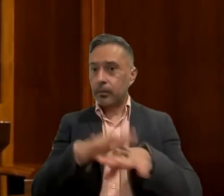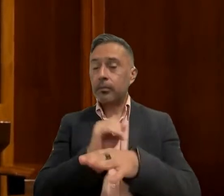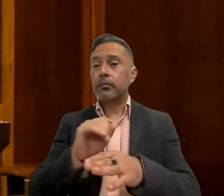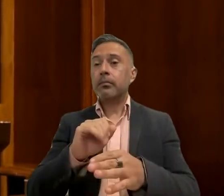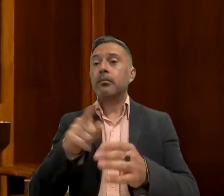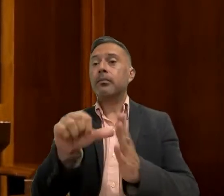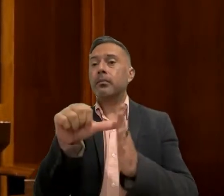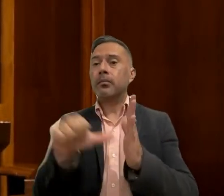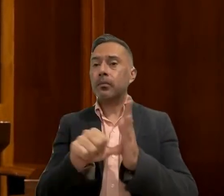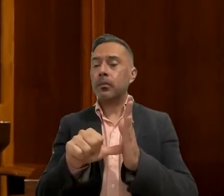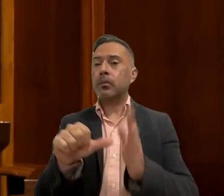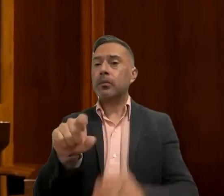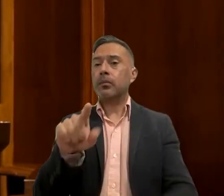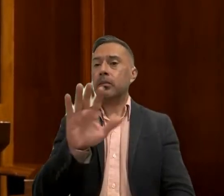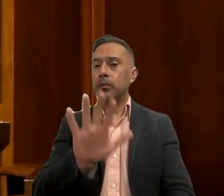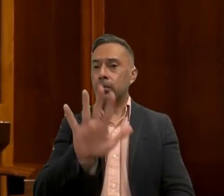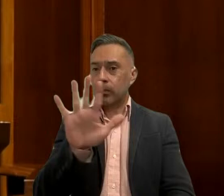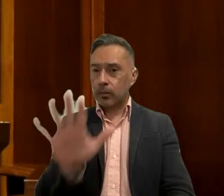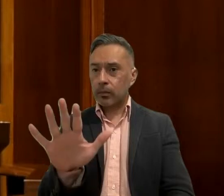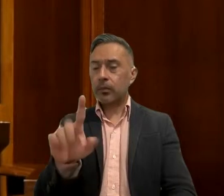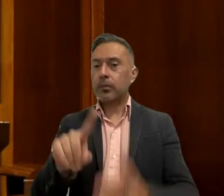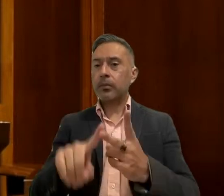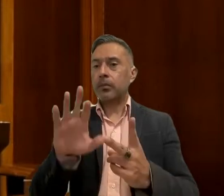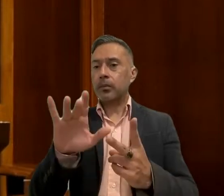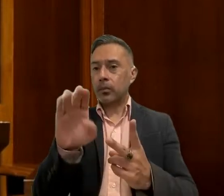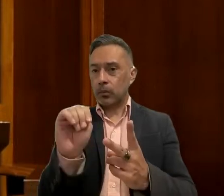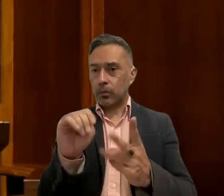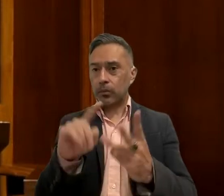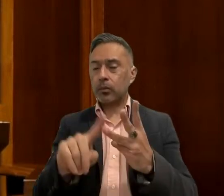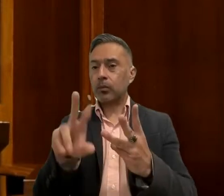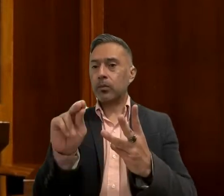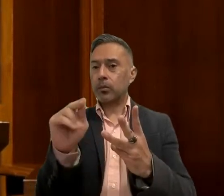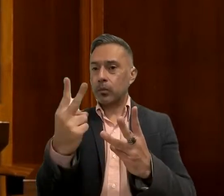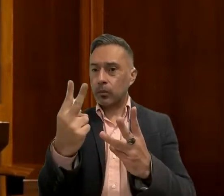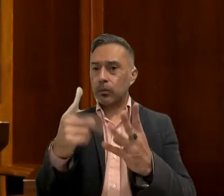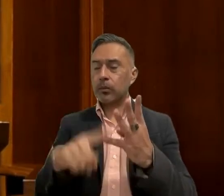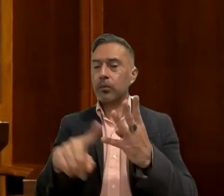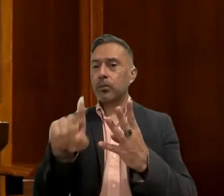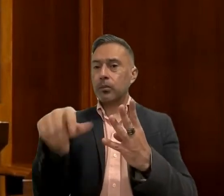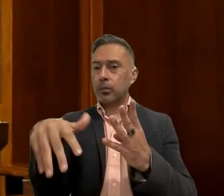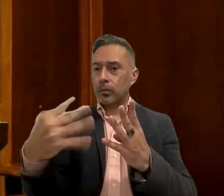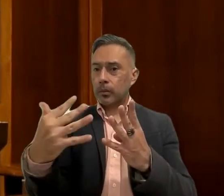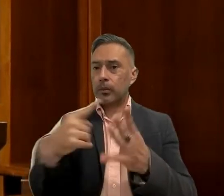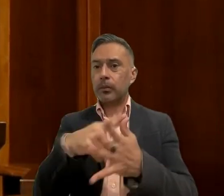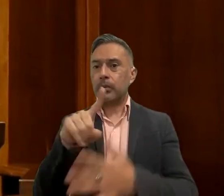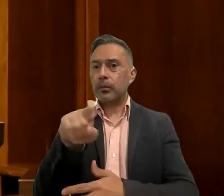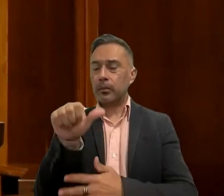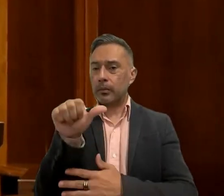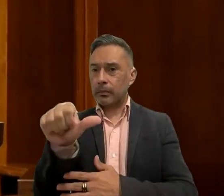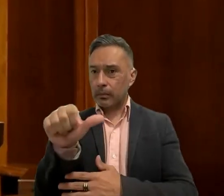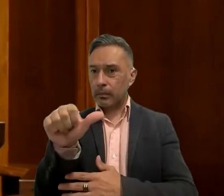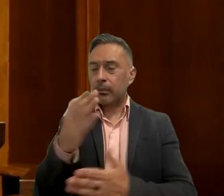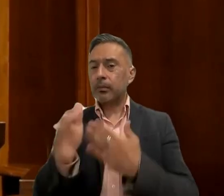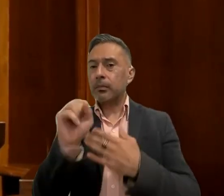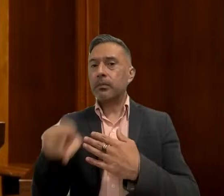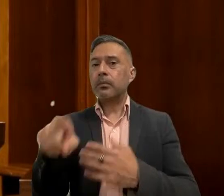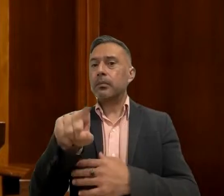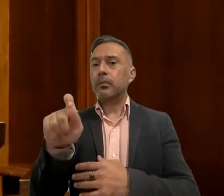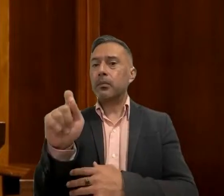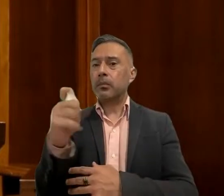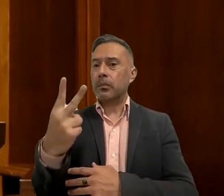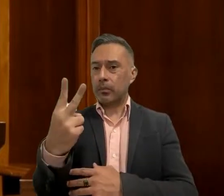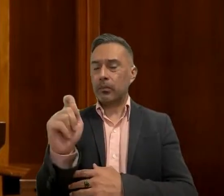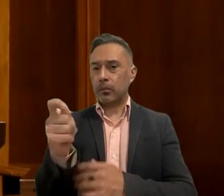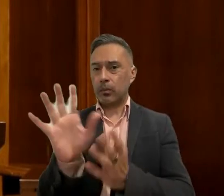los artículos 55, 59, 82, 115, 116 y 122 de la